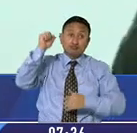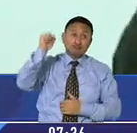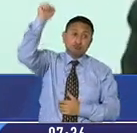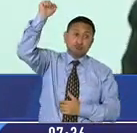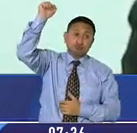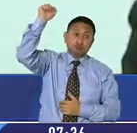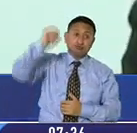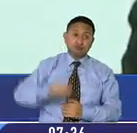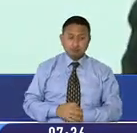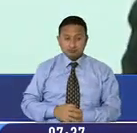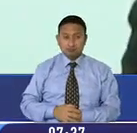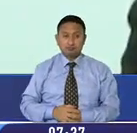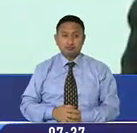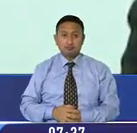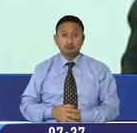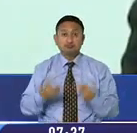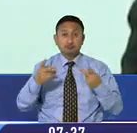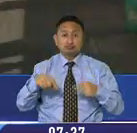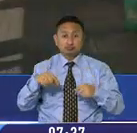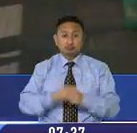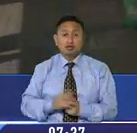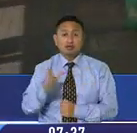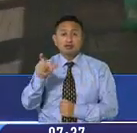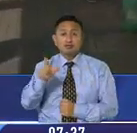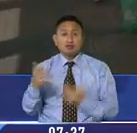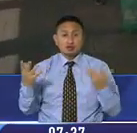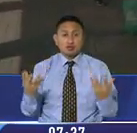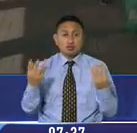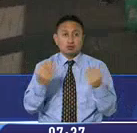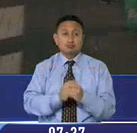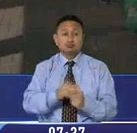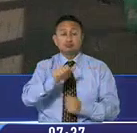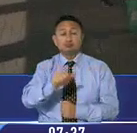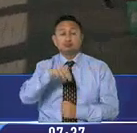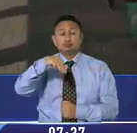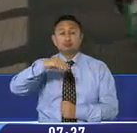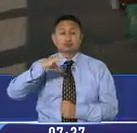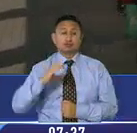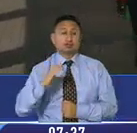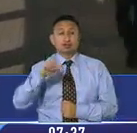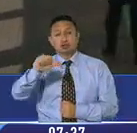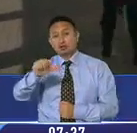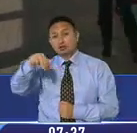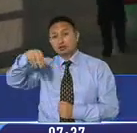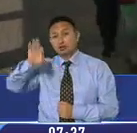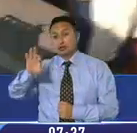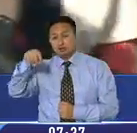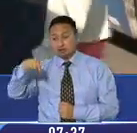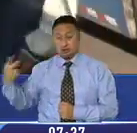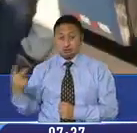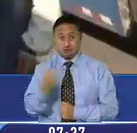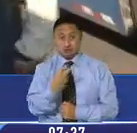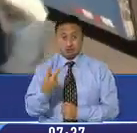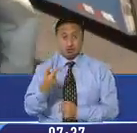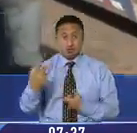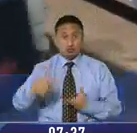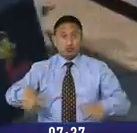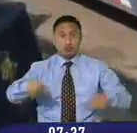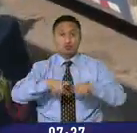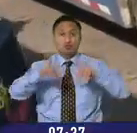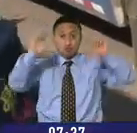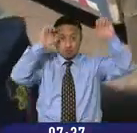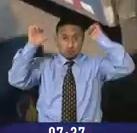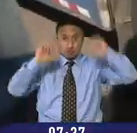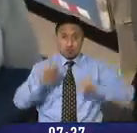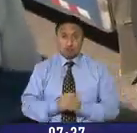escotillas. También el tema de aforo. Se trabajará con la AMC y AMT para definir los sectores estratégicos y de acuerdo